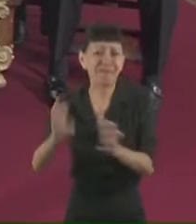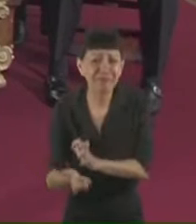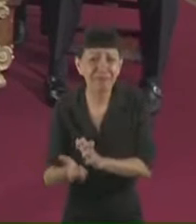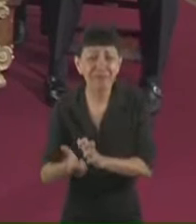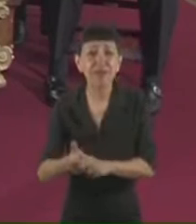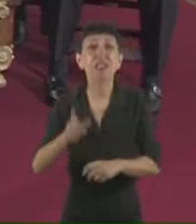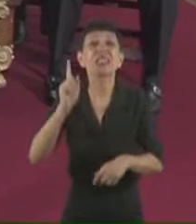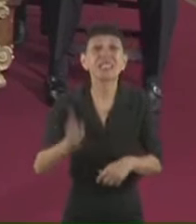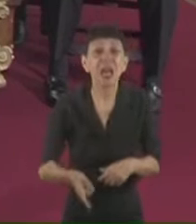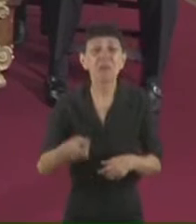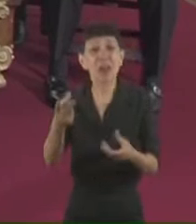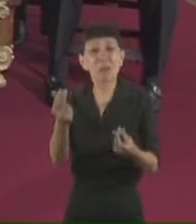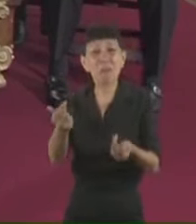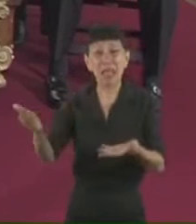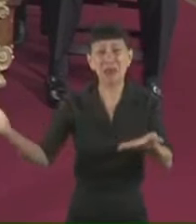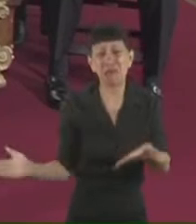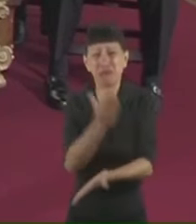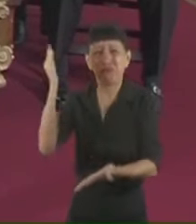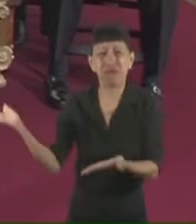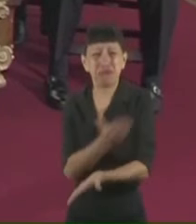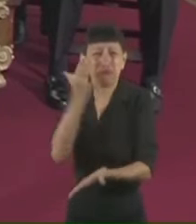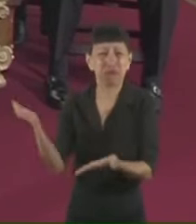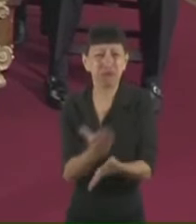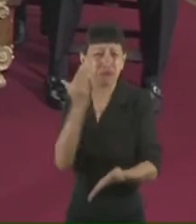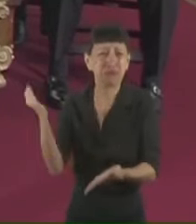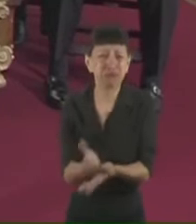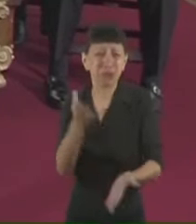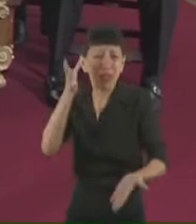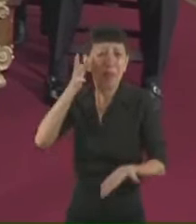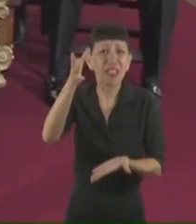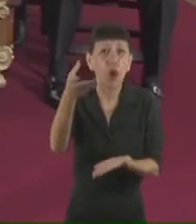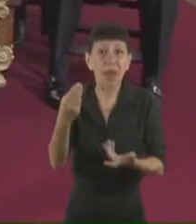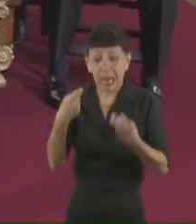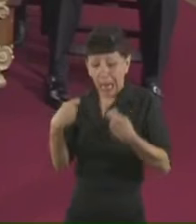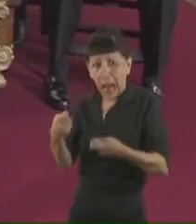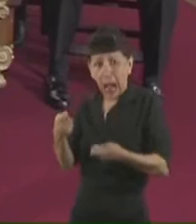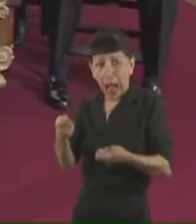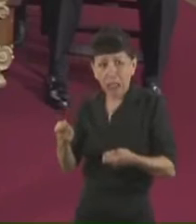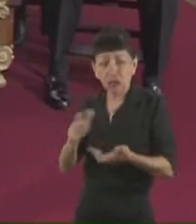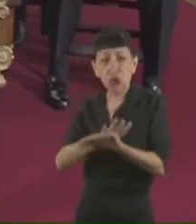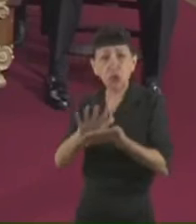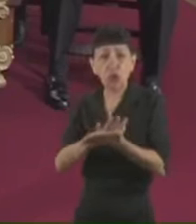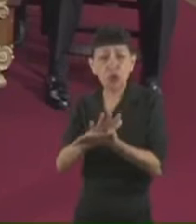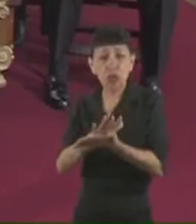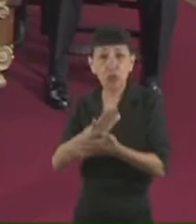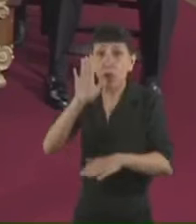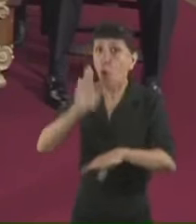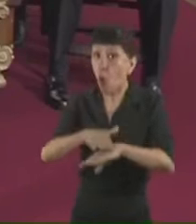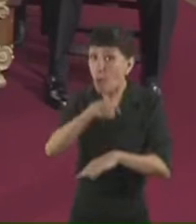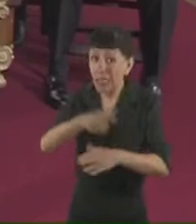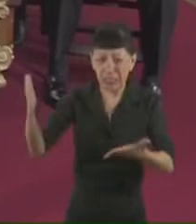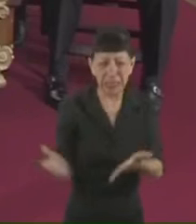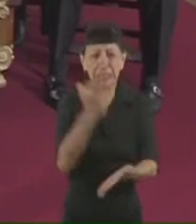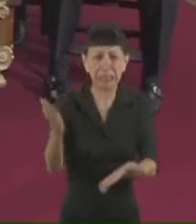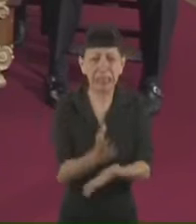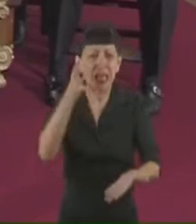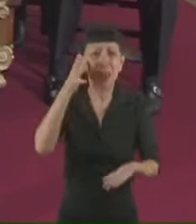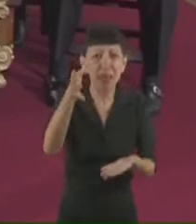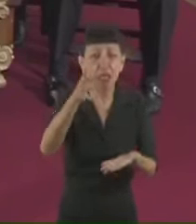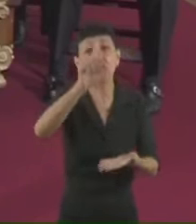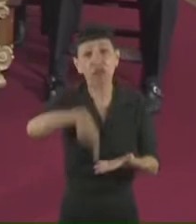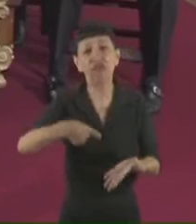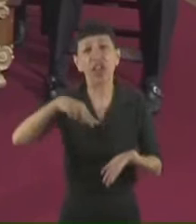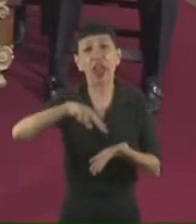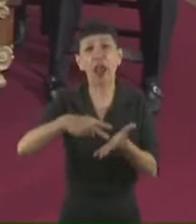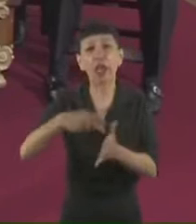gasto público Y que ahora producto de esa emisión desenfrenada enfrente a su peor crisis inflacionaria en 40 años un país que